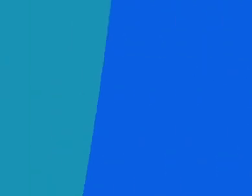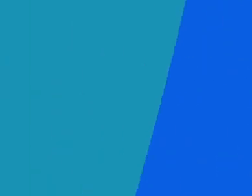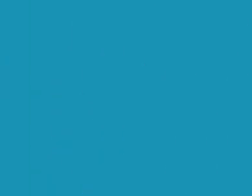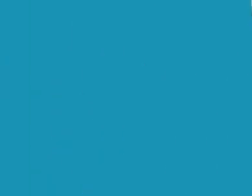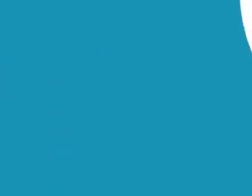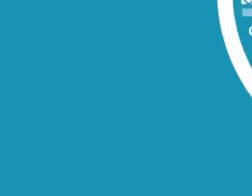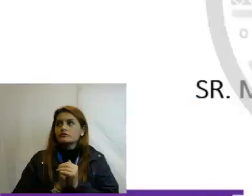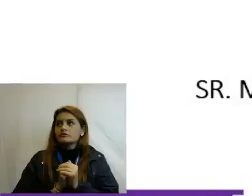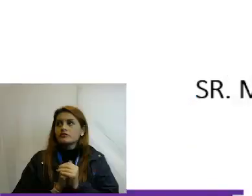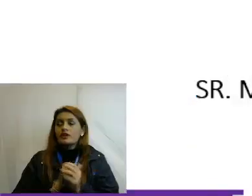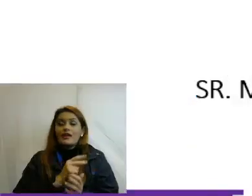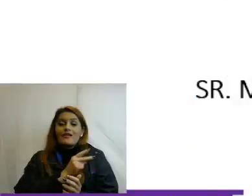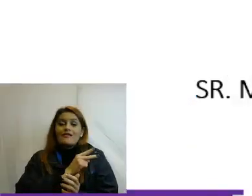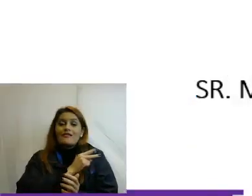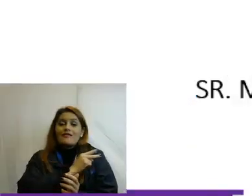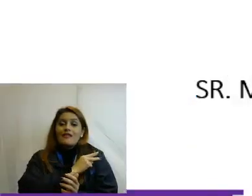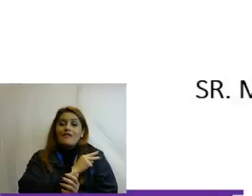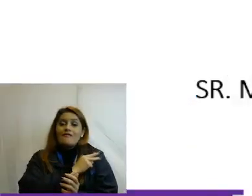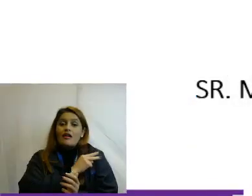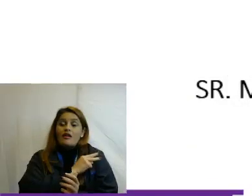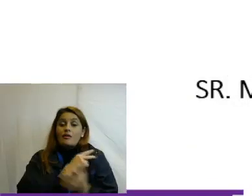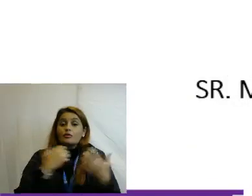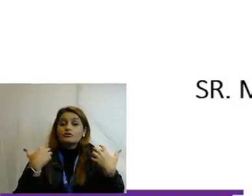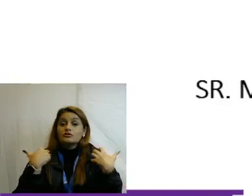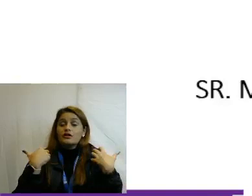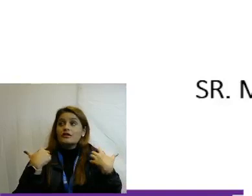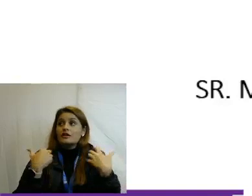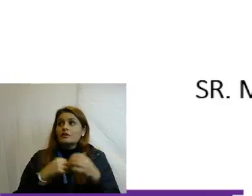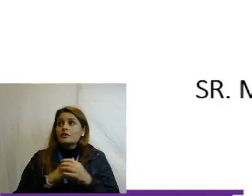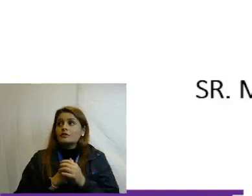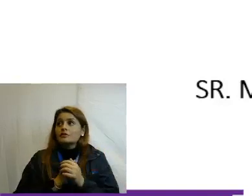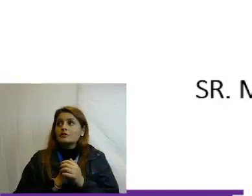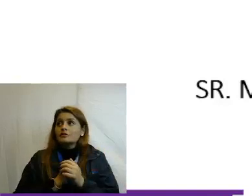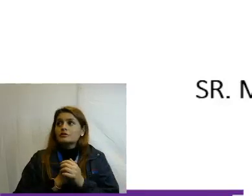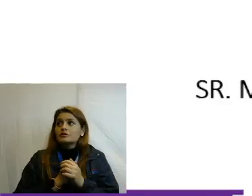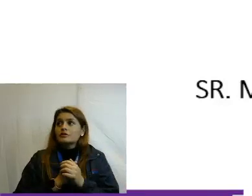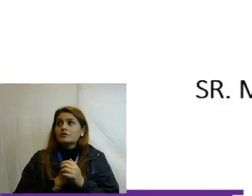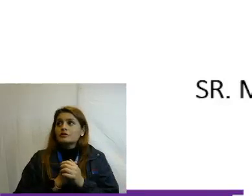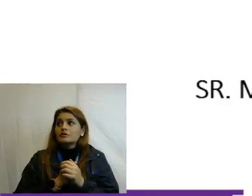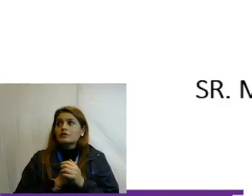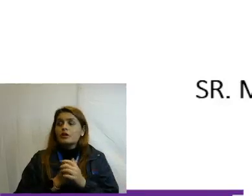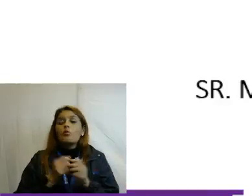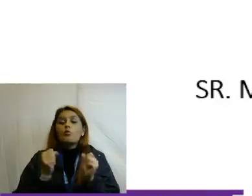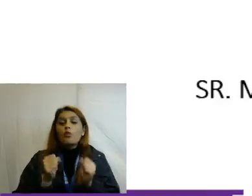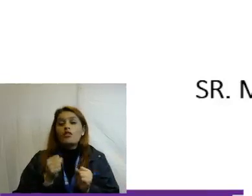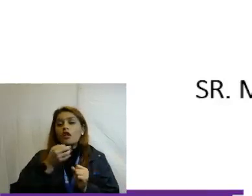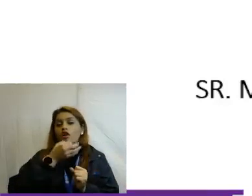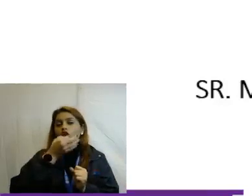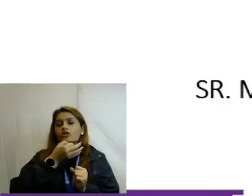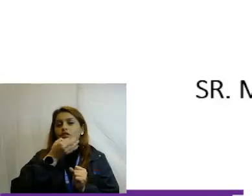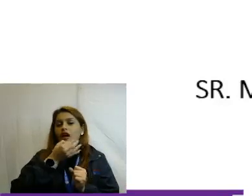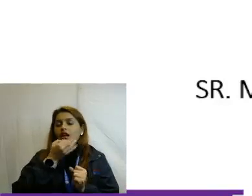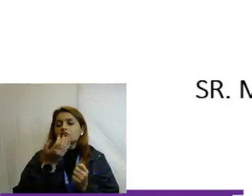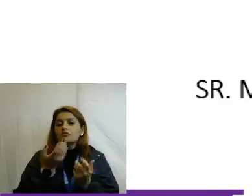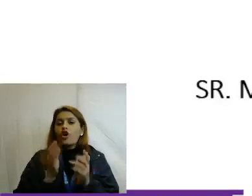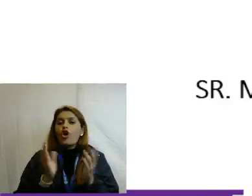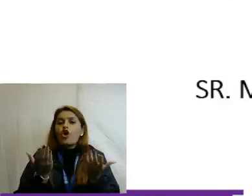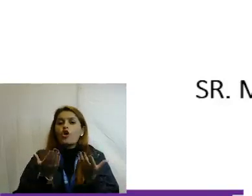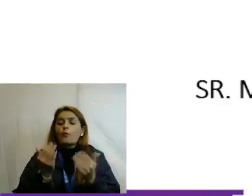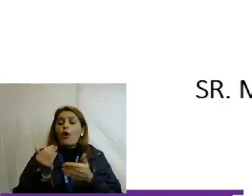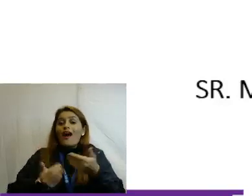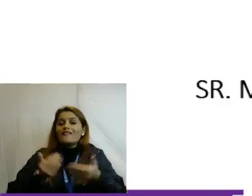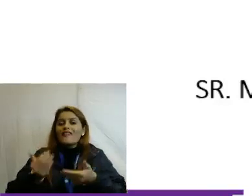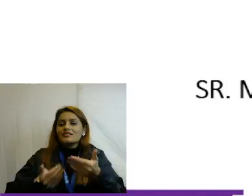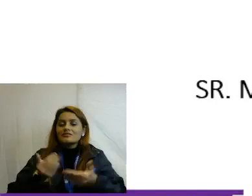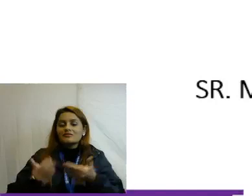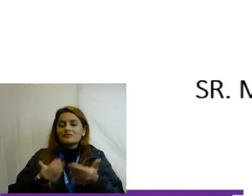la jefa del Departamento Medio Ambiente, Paola Ollarse, para que nos puedan comentar dentro de los avances que